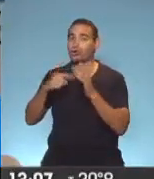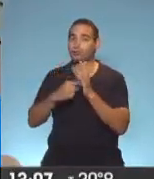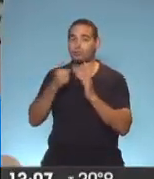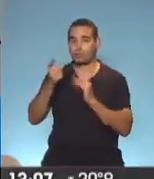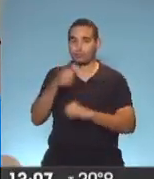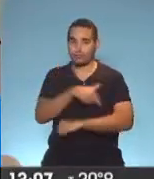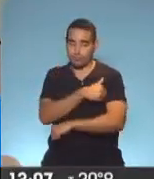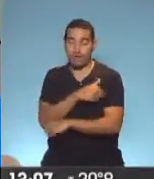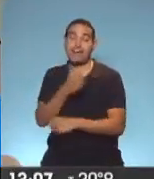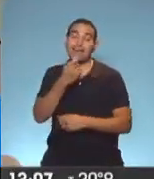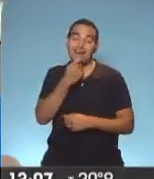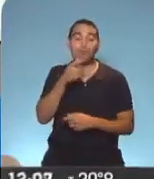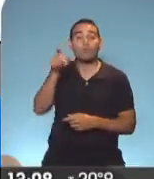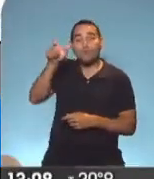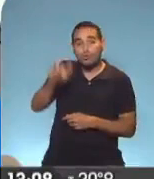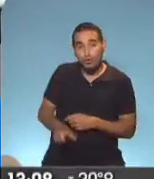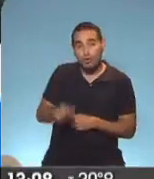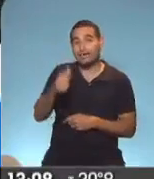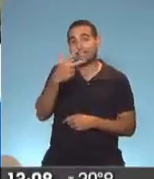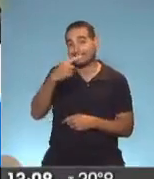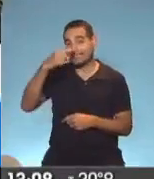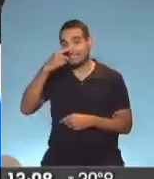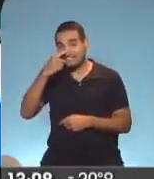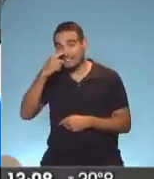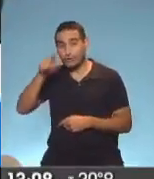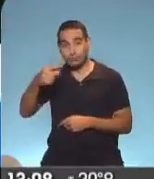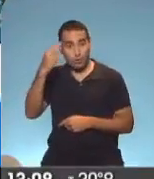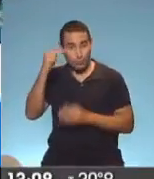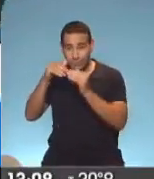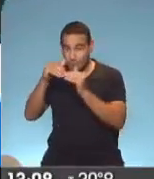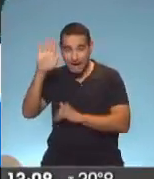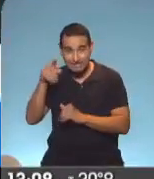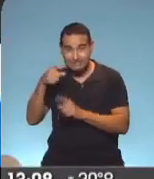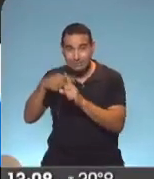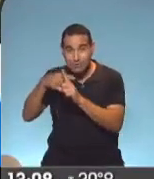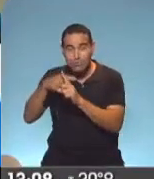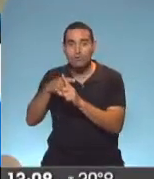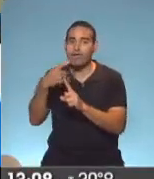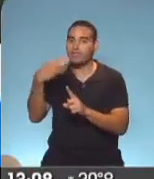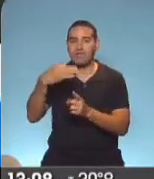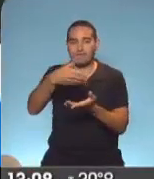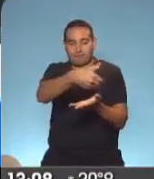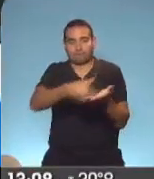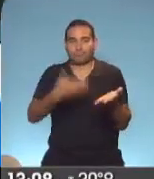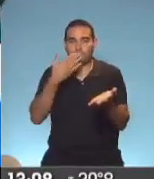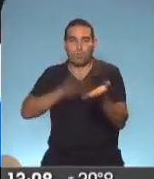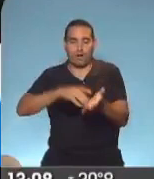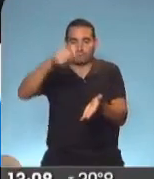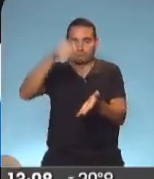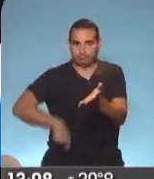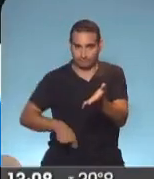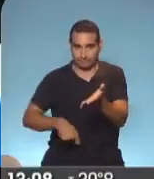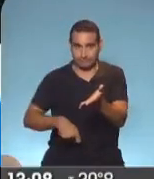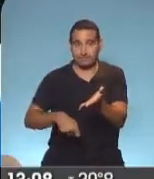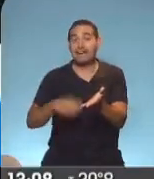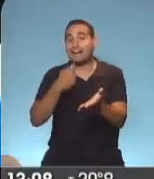termómetro. Si la persona presenta más de 37 grados con 9 décimas, se le hace firmar una declaración jurada. Y